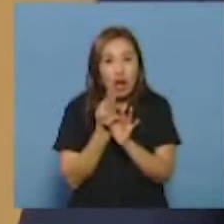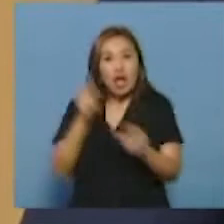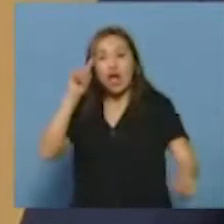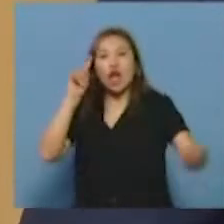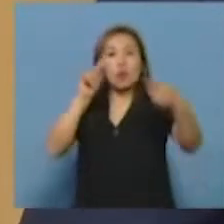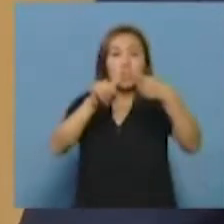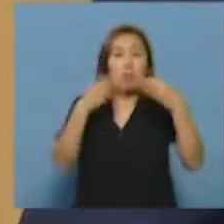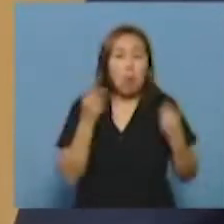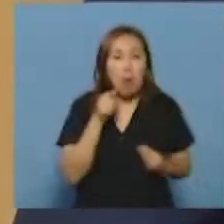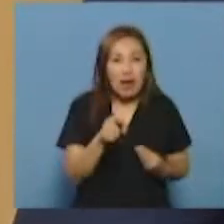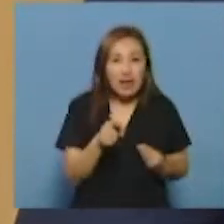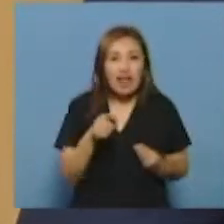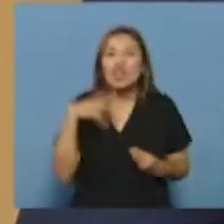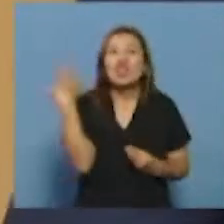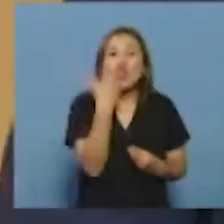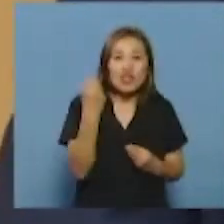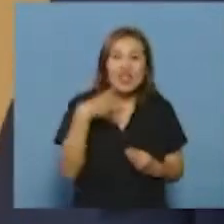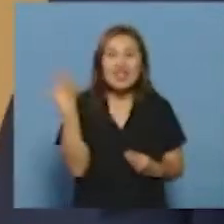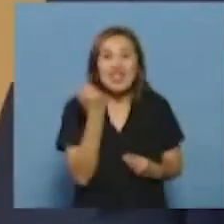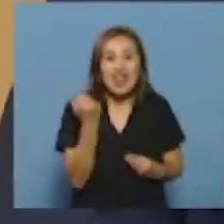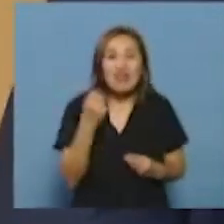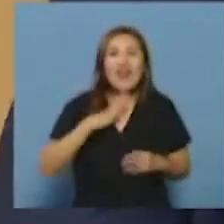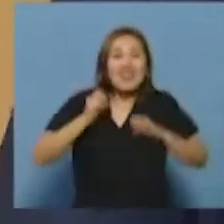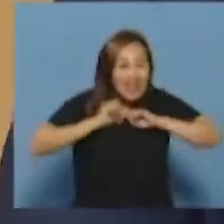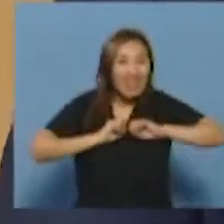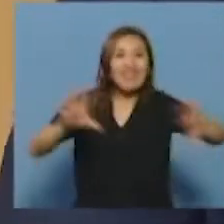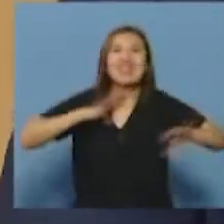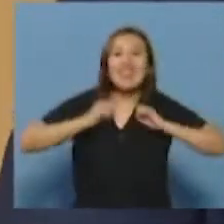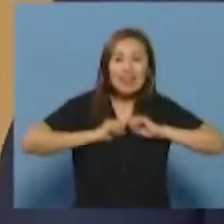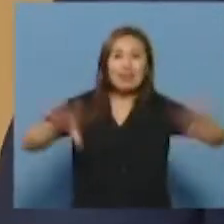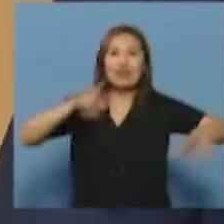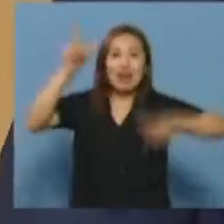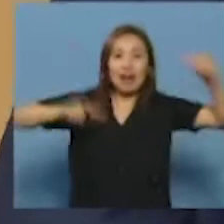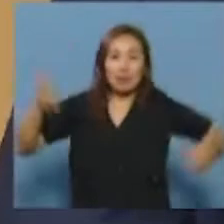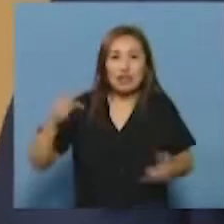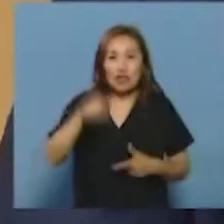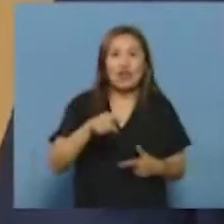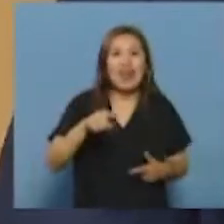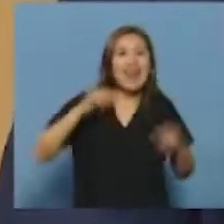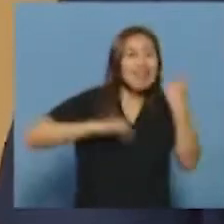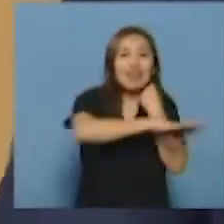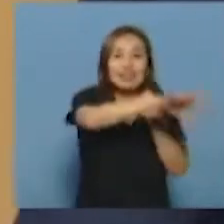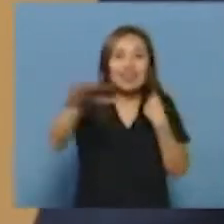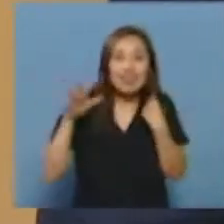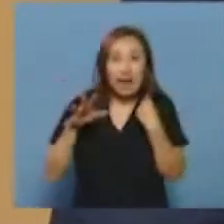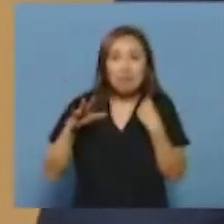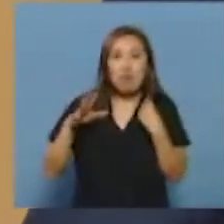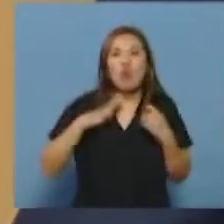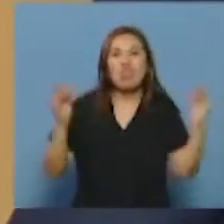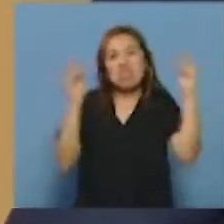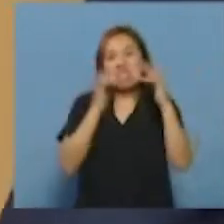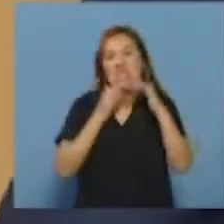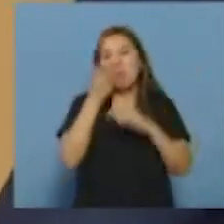que teníamos no se conseguía porque no llegaba a la comunidad. La comunidad muchas veces, regional o rural, no entraba a la página